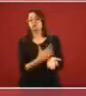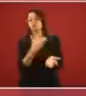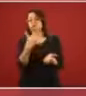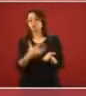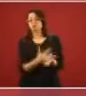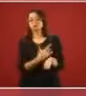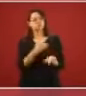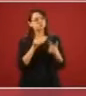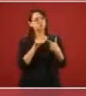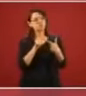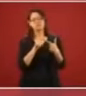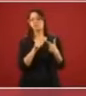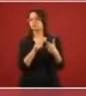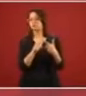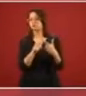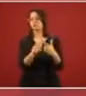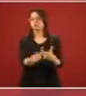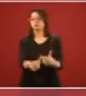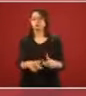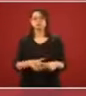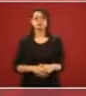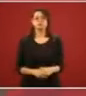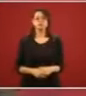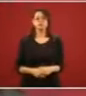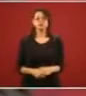eso impulsé